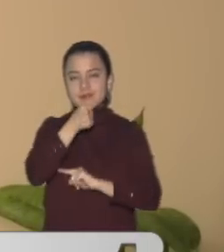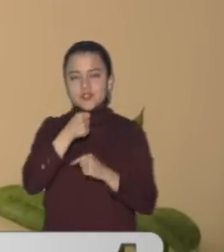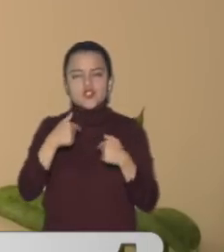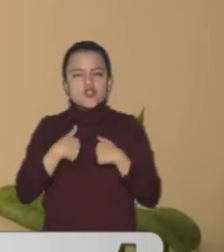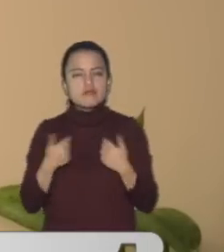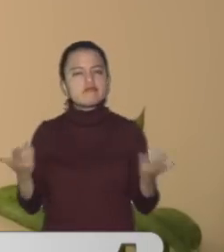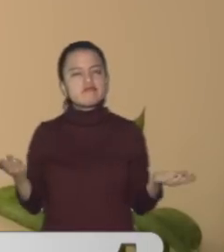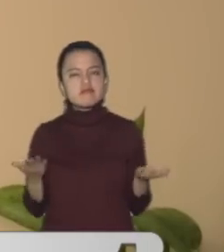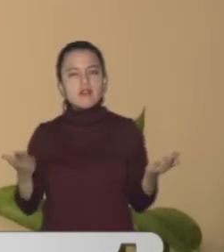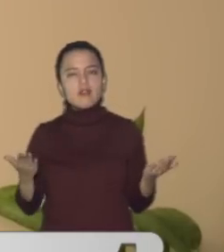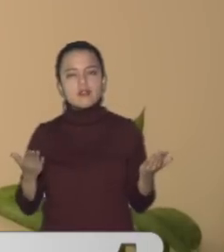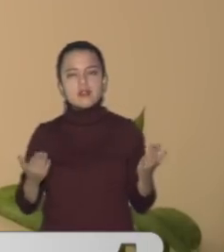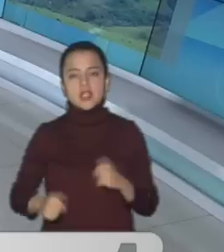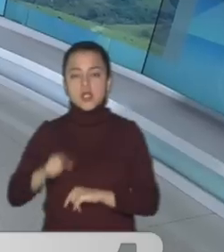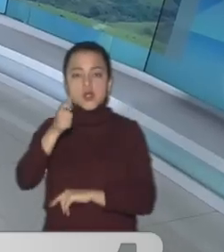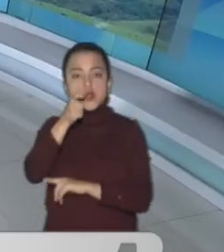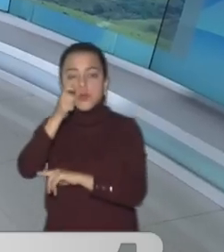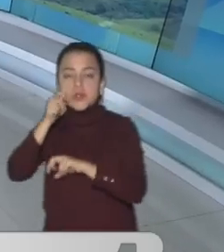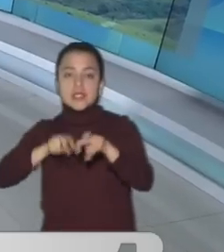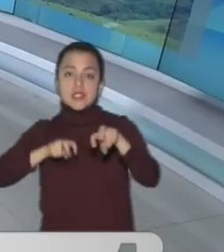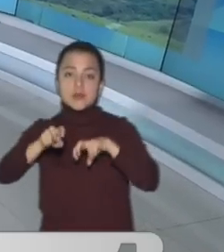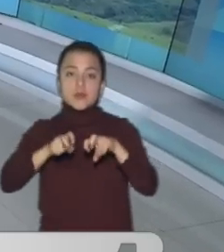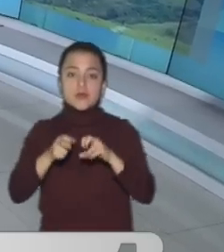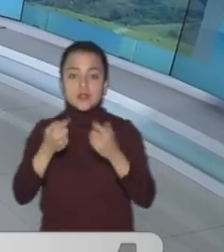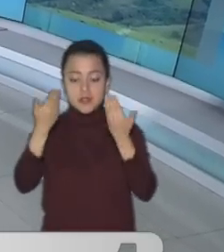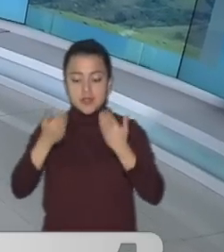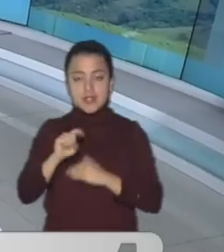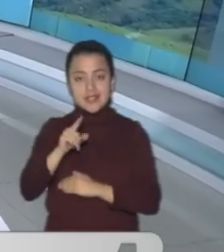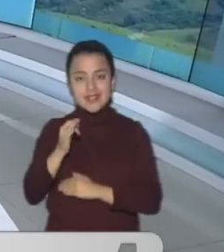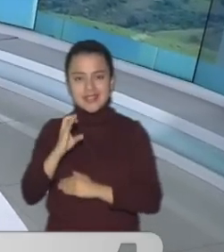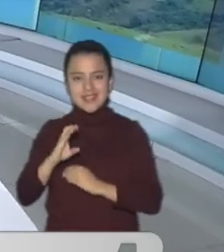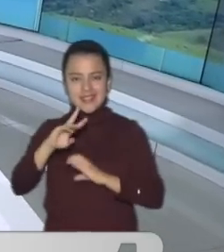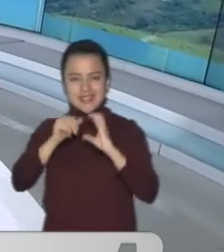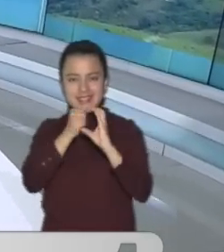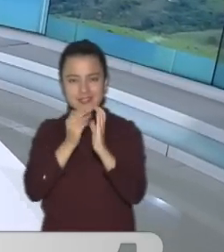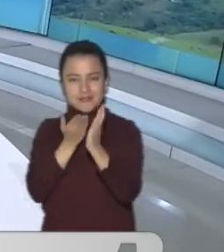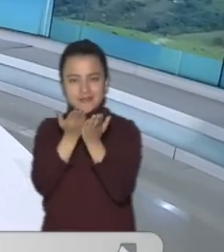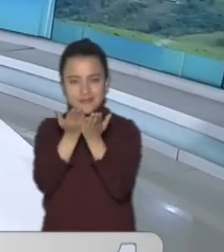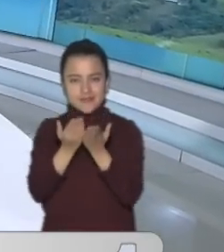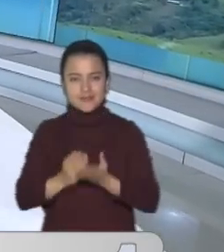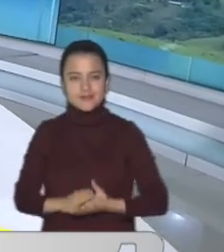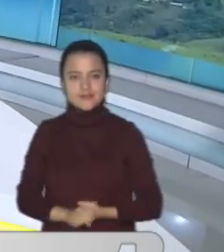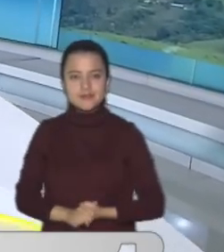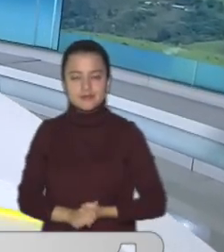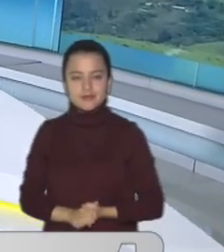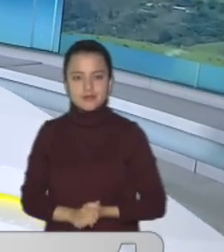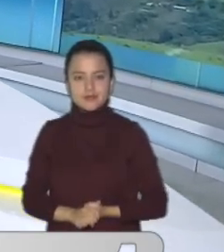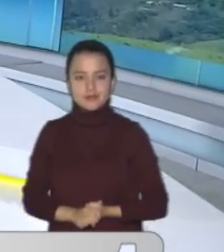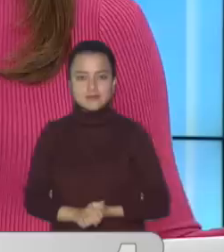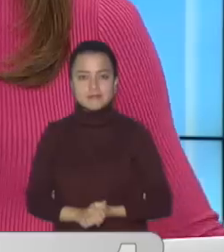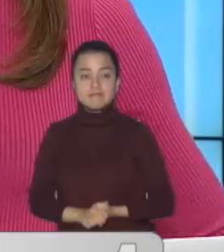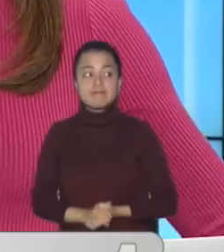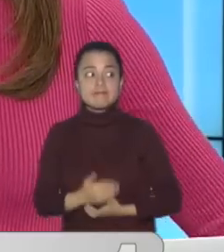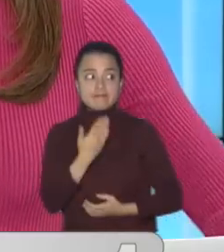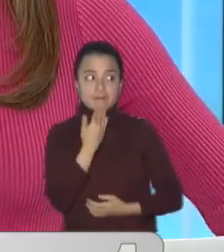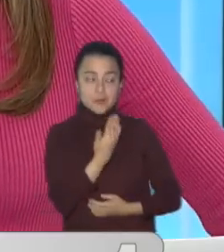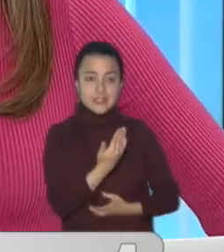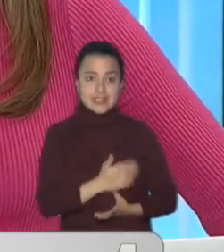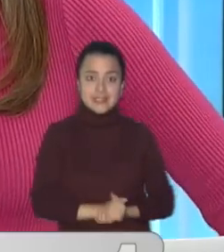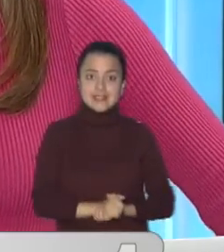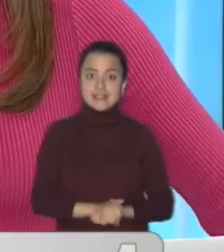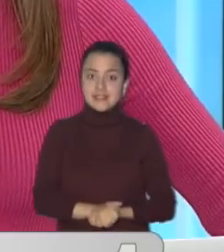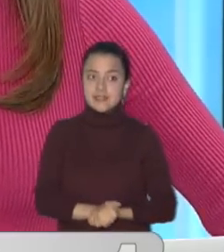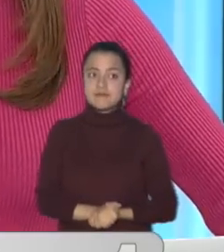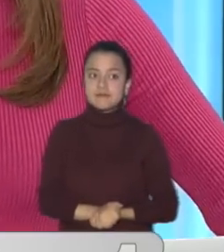ahora me despido. Desde la Superintendencia de Transporte informó Stig Luengas para Noticentro 1 CMI. Stick, muchas